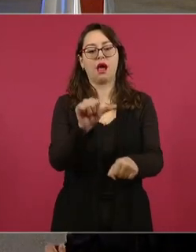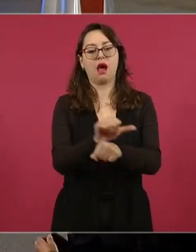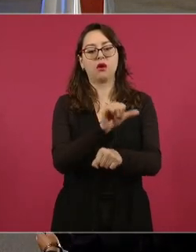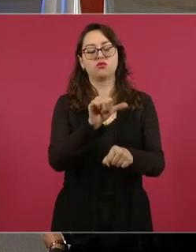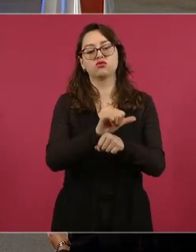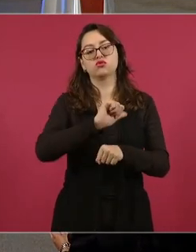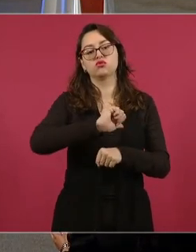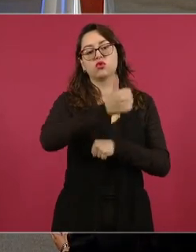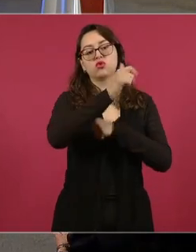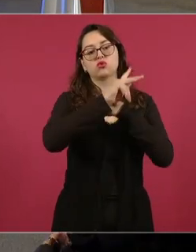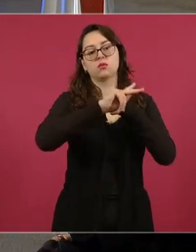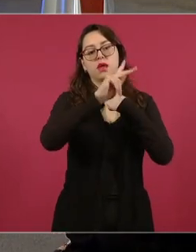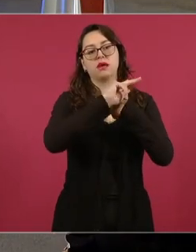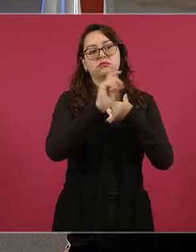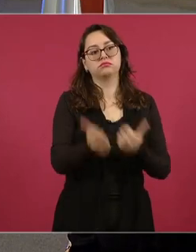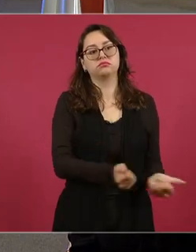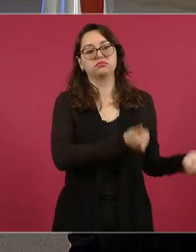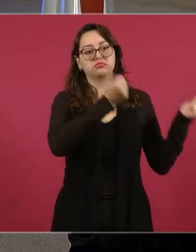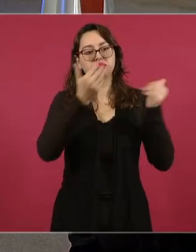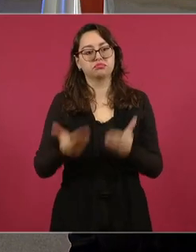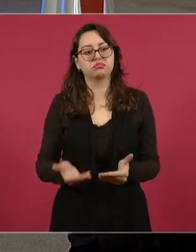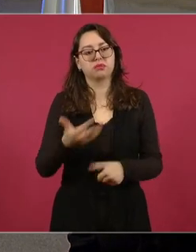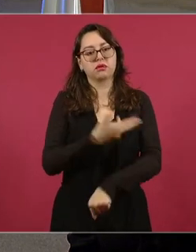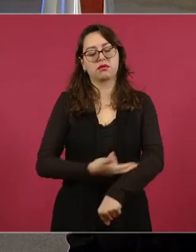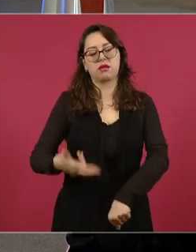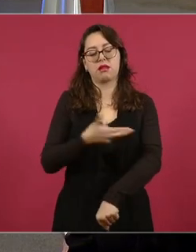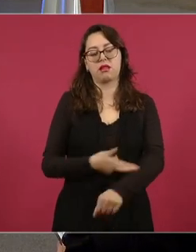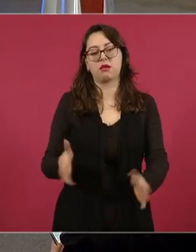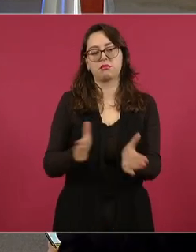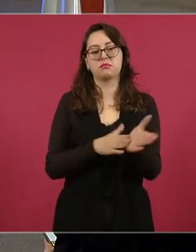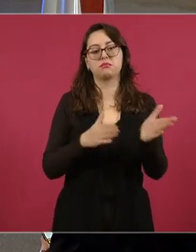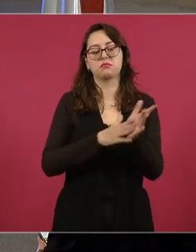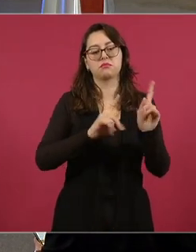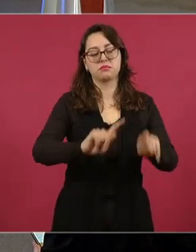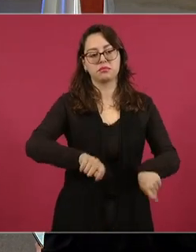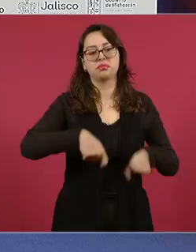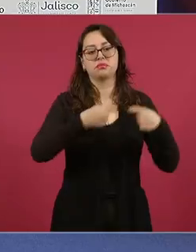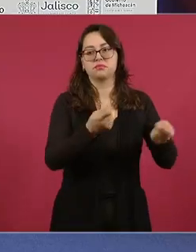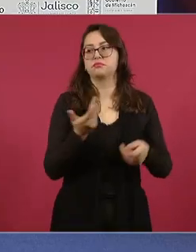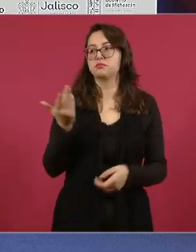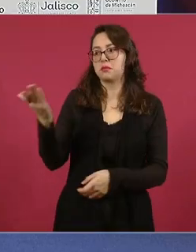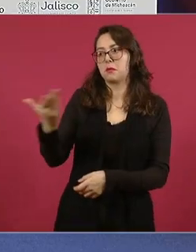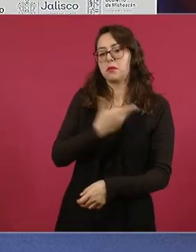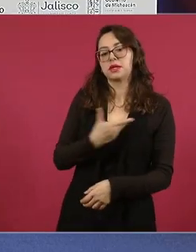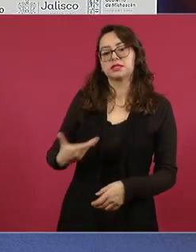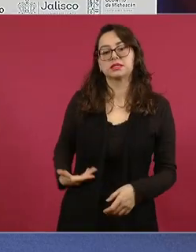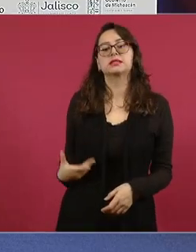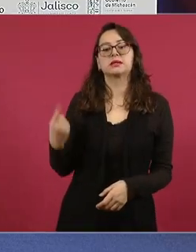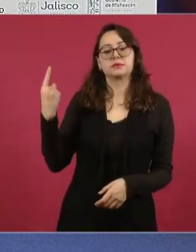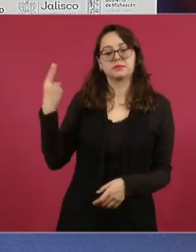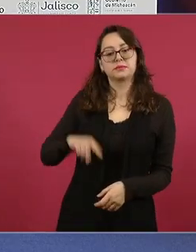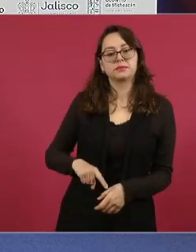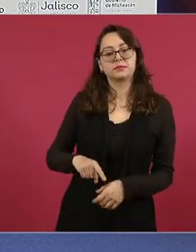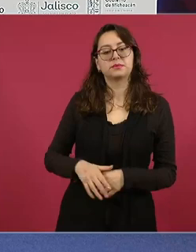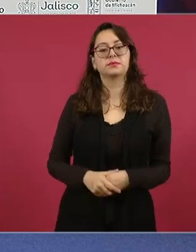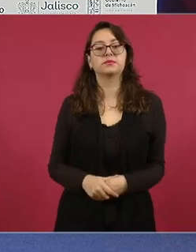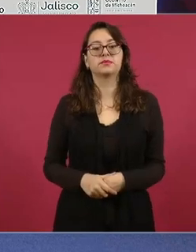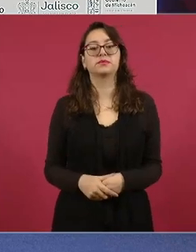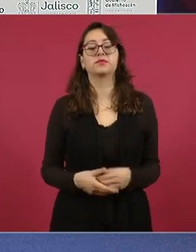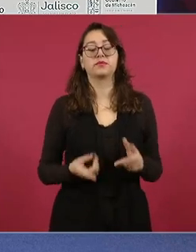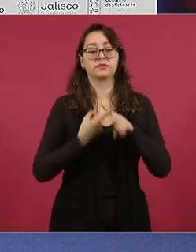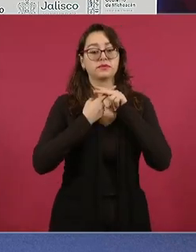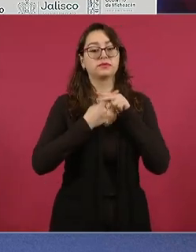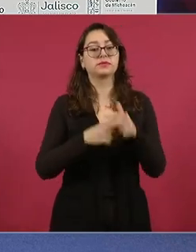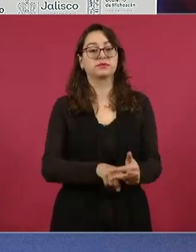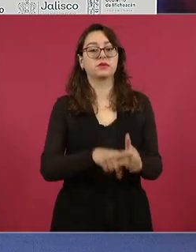extranjera. Este programa se lleva a cabo por su instrucción, señor presidente, y a la fecha desde el 2022,